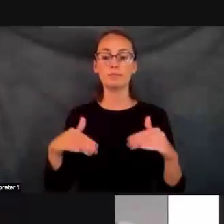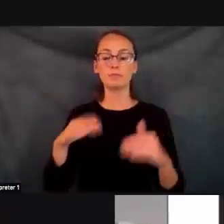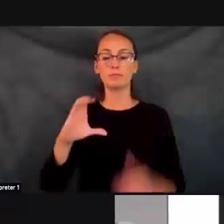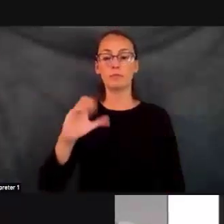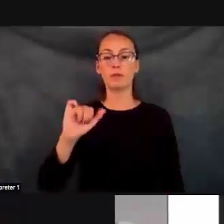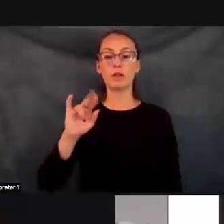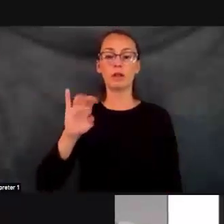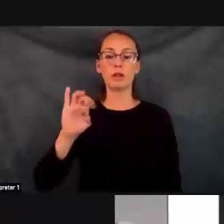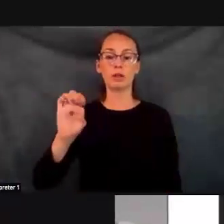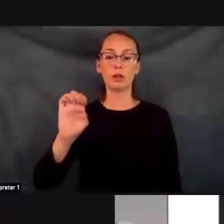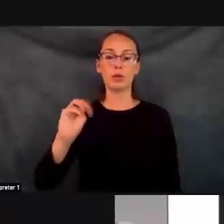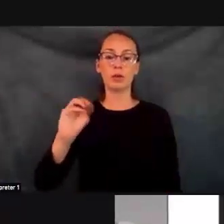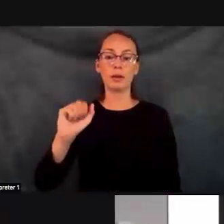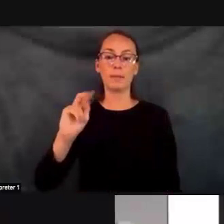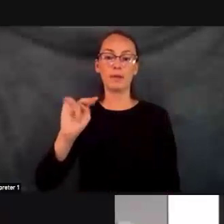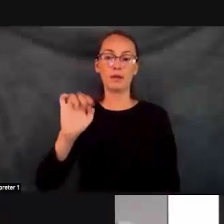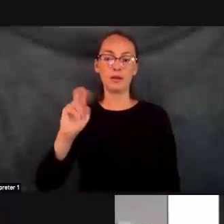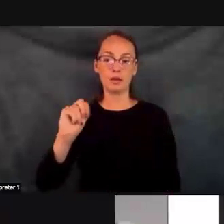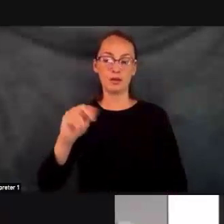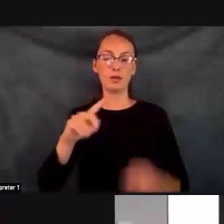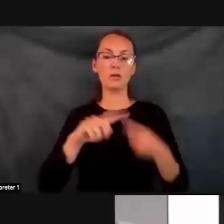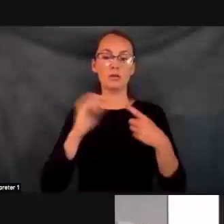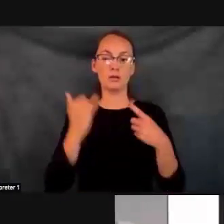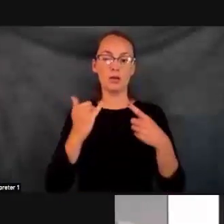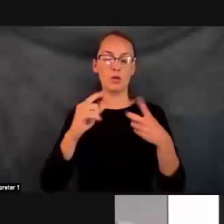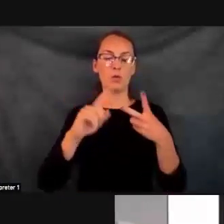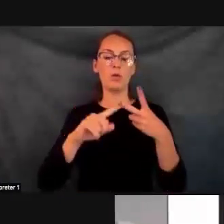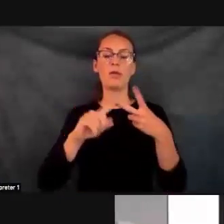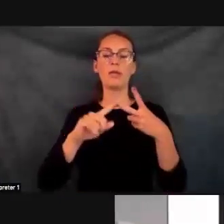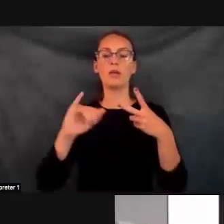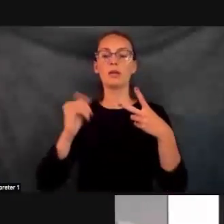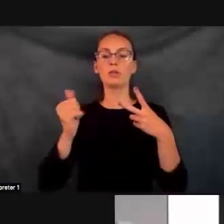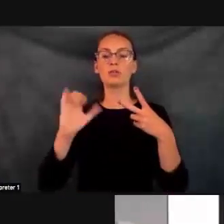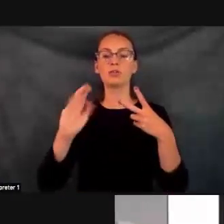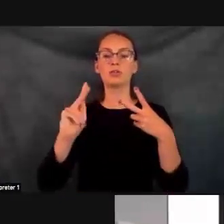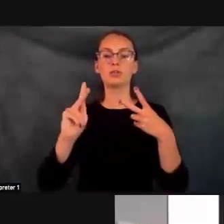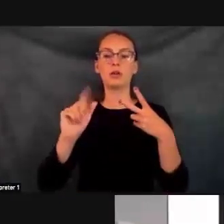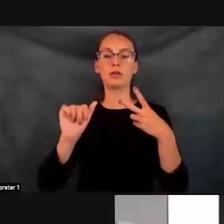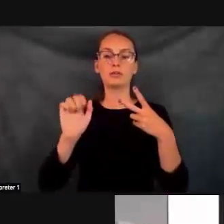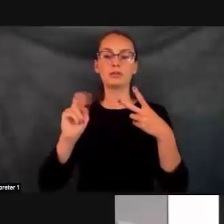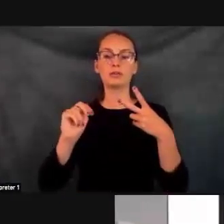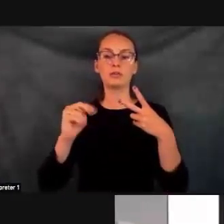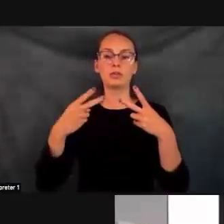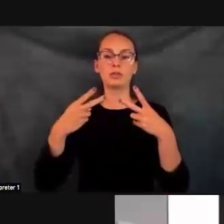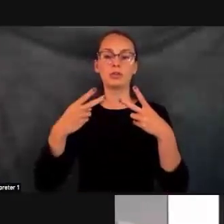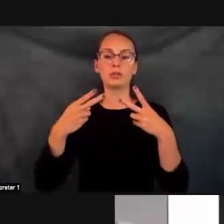Próximo, Carrie Mannion de DeWitt. Y luego Jackson Hurst.